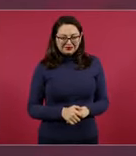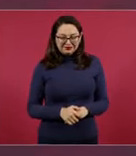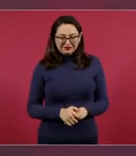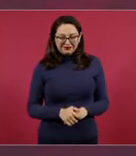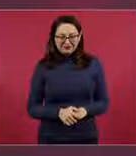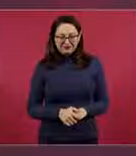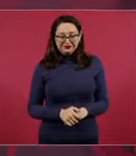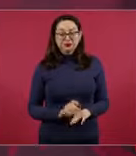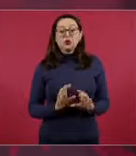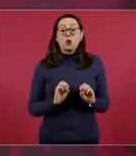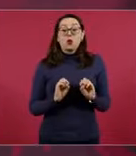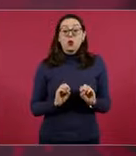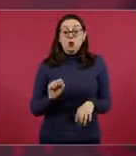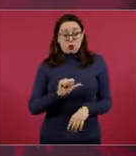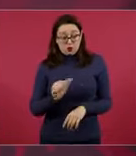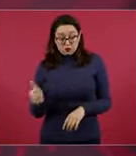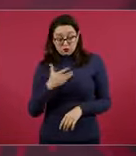¿O quién será?